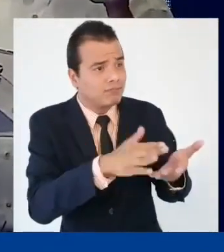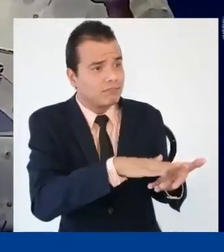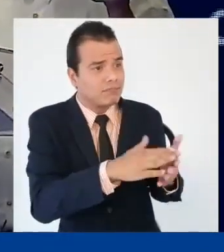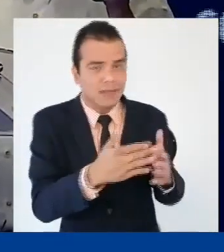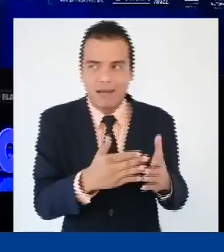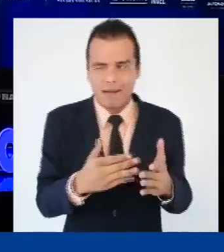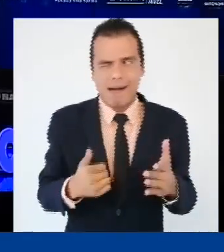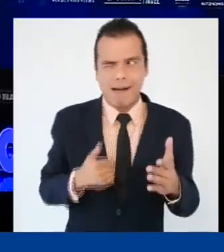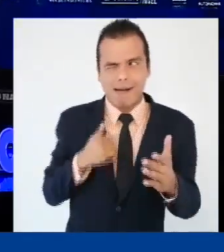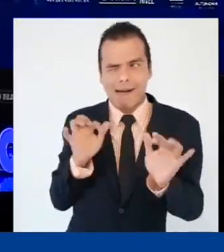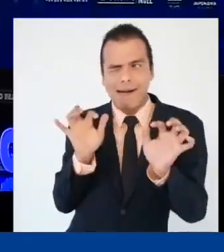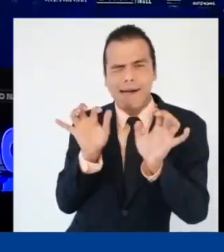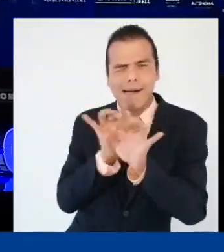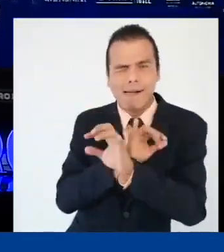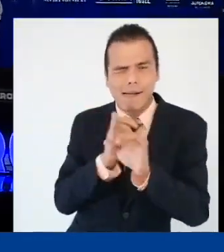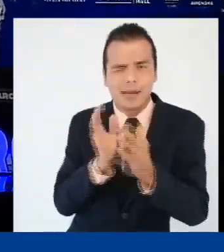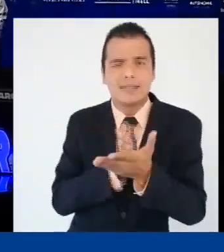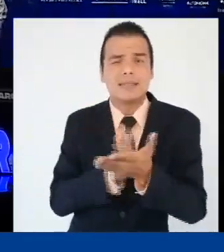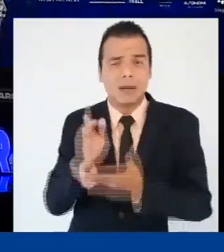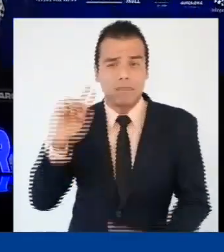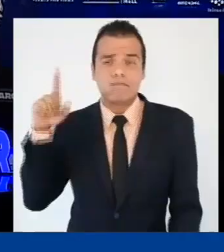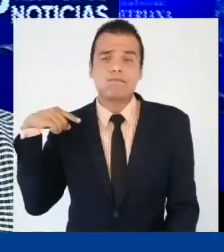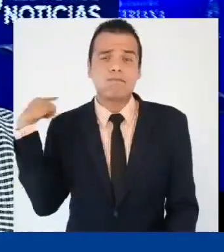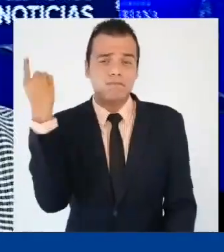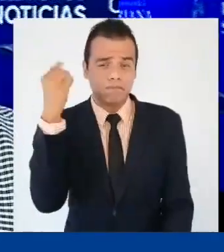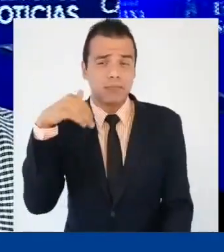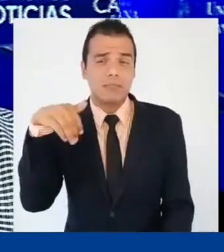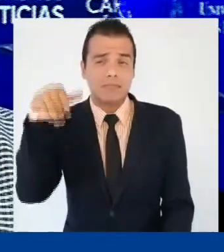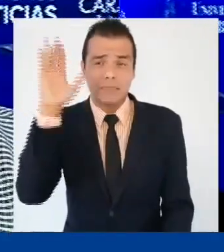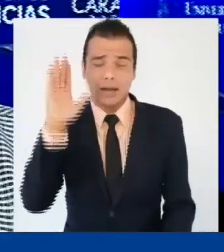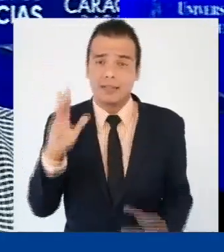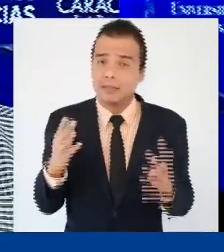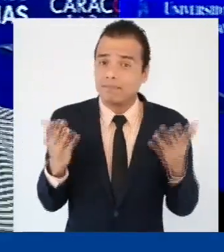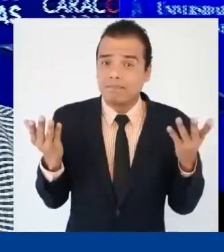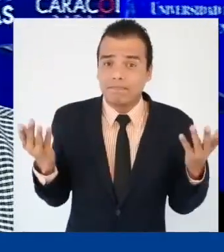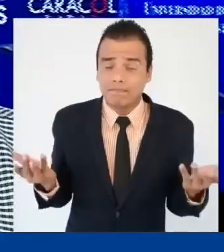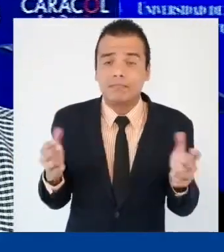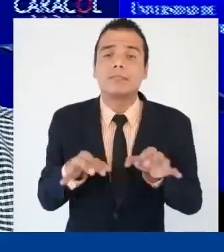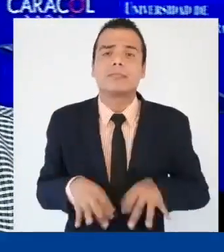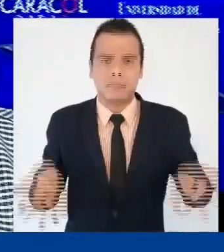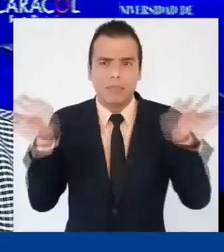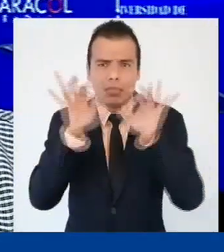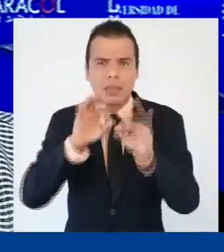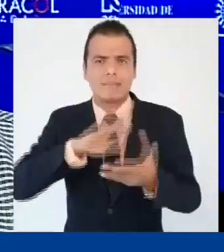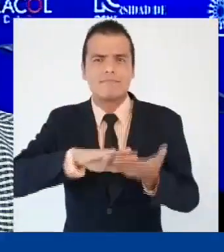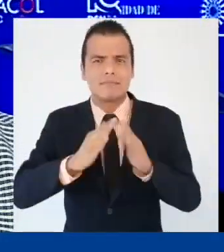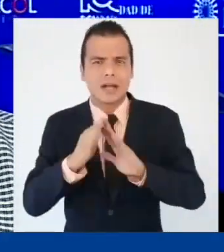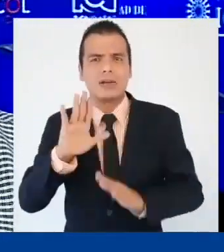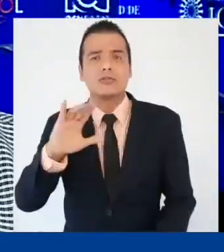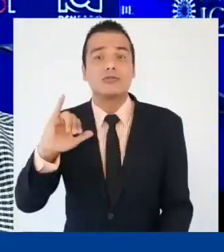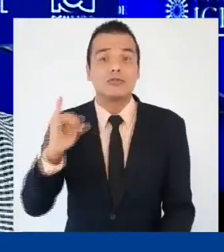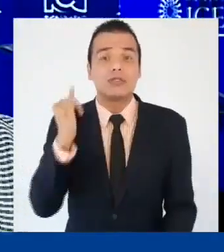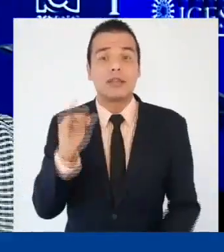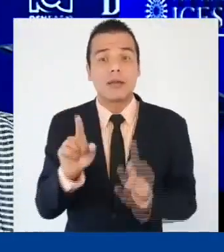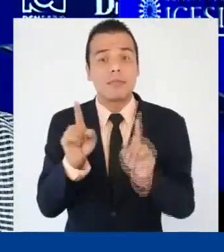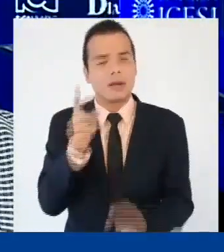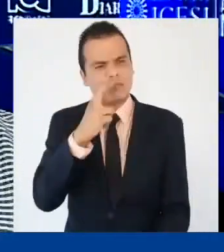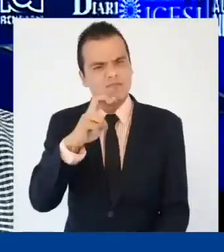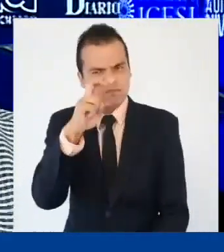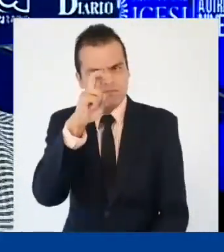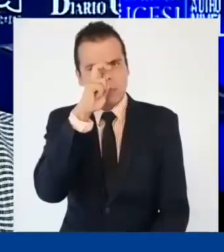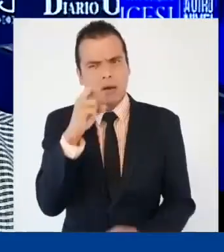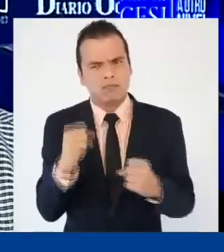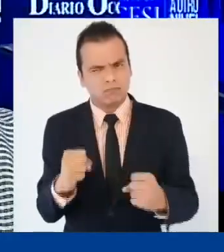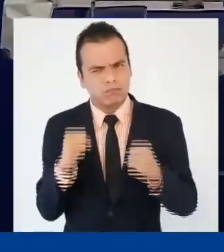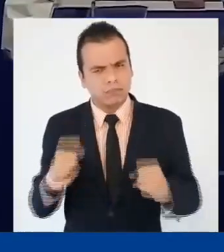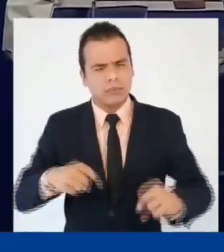sus fechorías y crímenes. Por lo tanto, hay que buscar la paz, pero hay que ejercer con contundencia